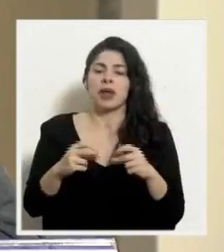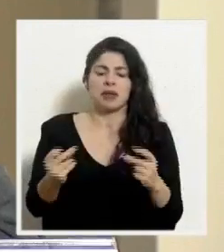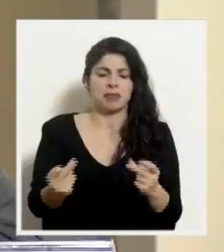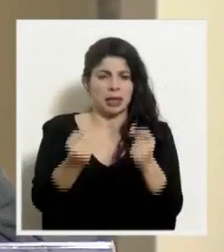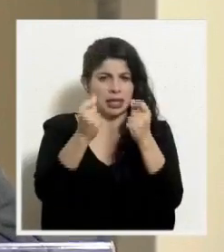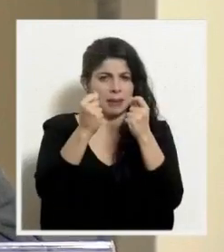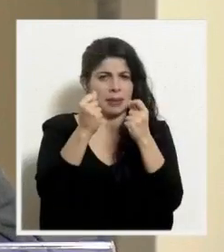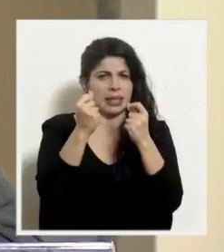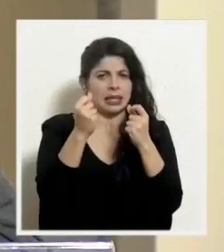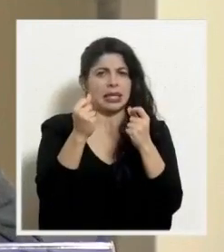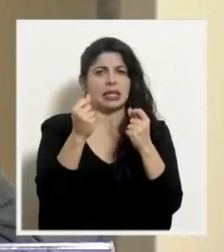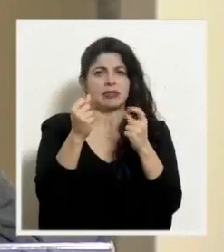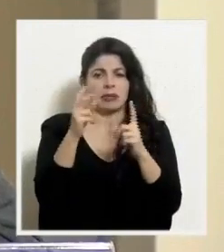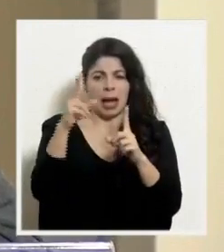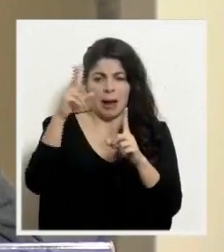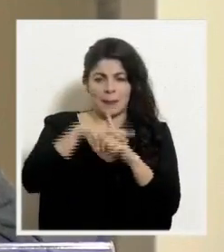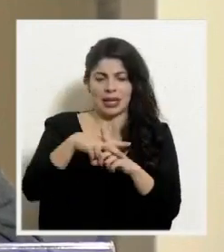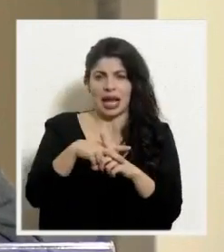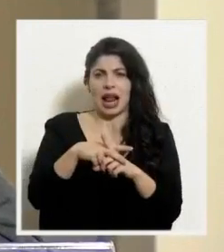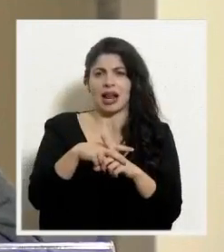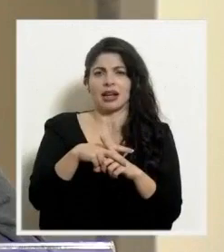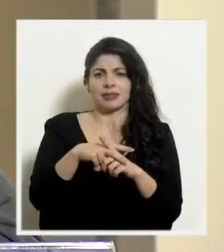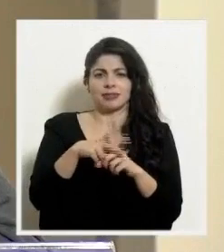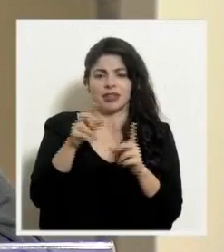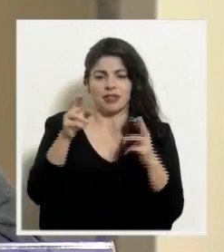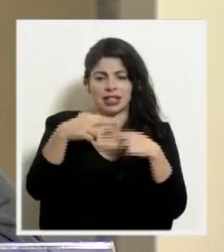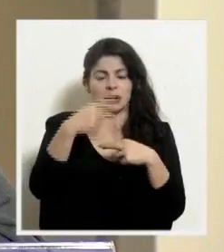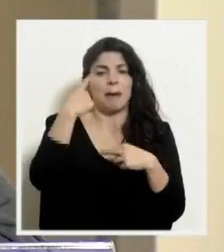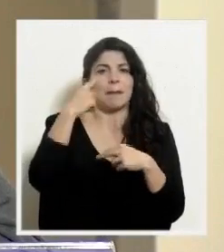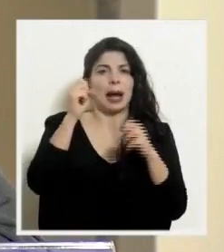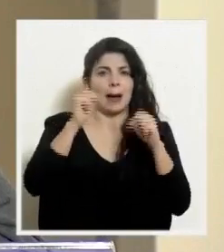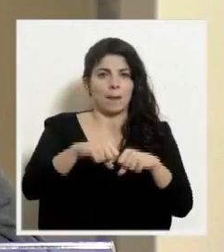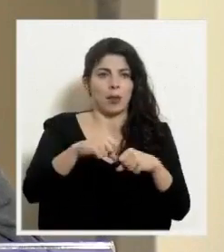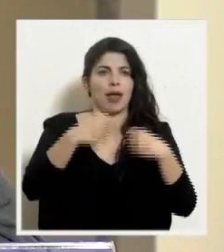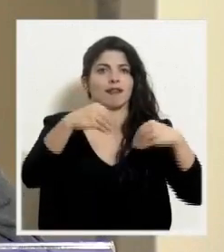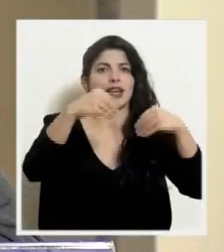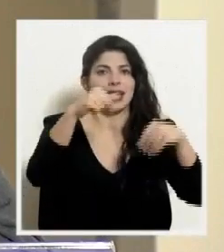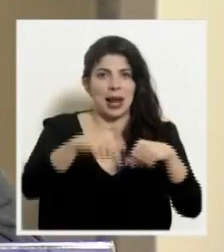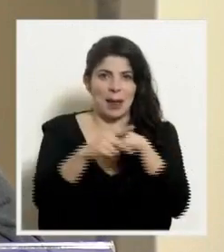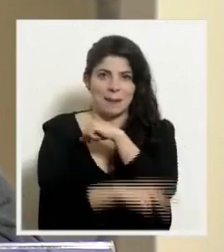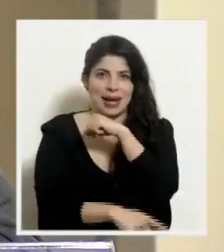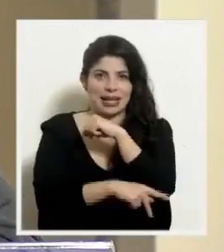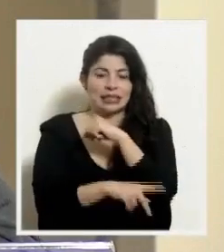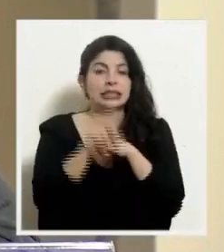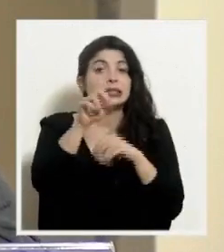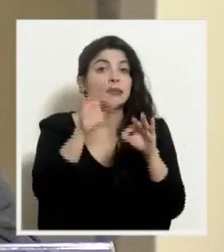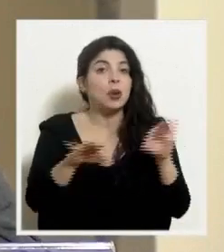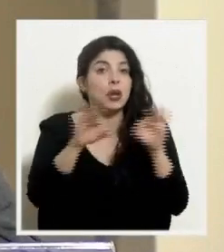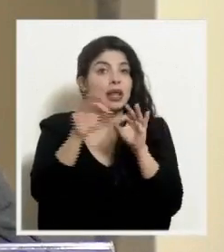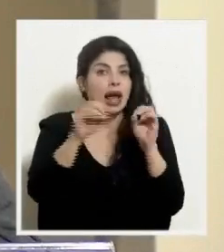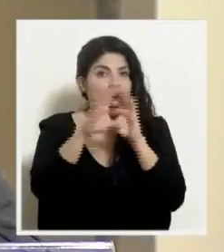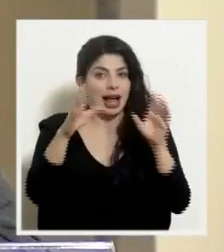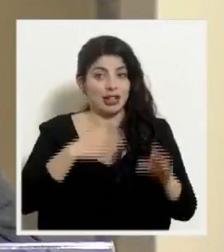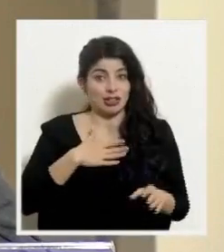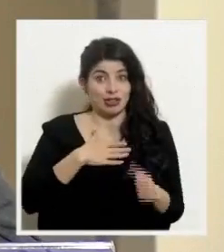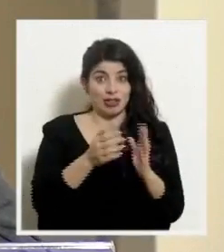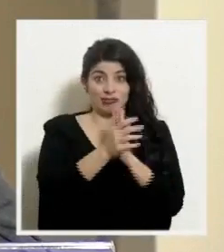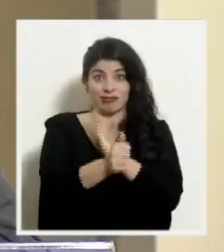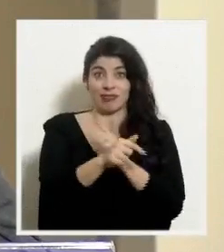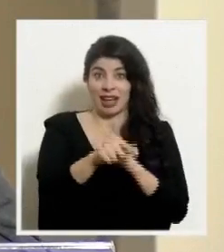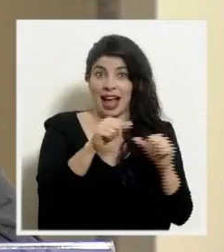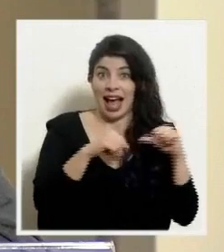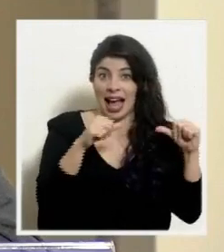expedita los trámites de registro para que pueda comercializarla en el país. Es importante aquí aclarar, no es mi área de competencia,